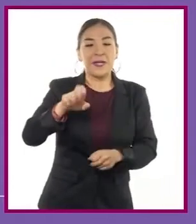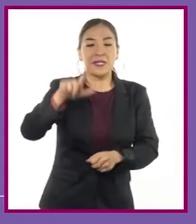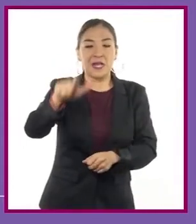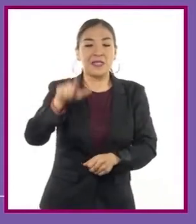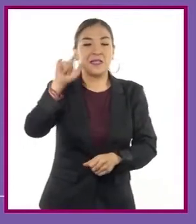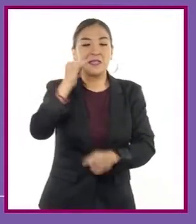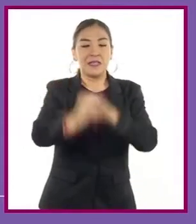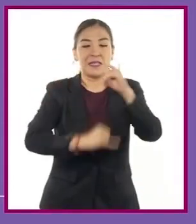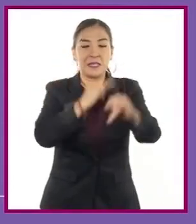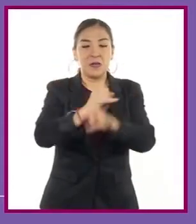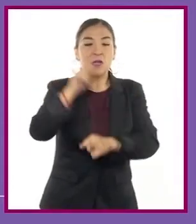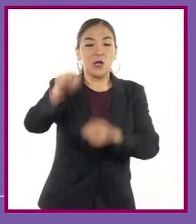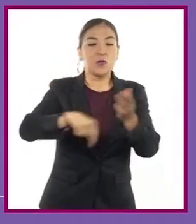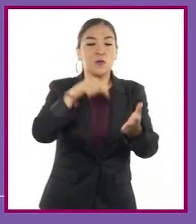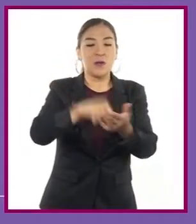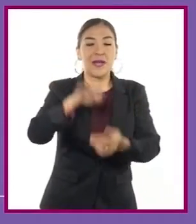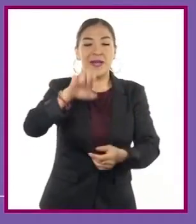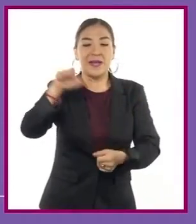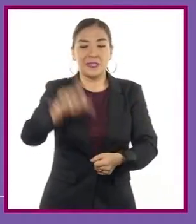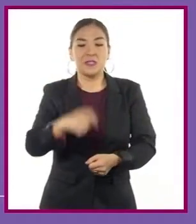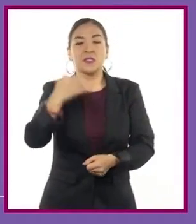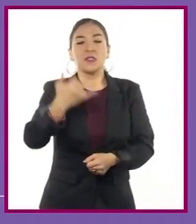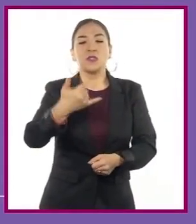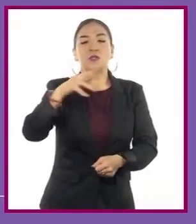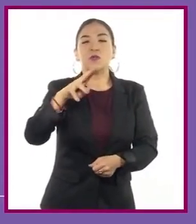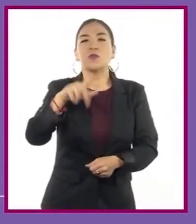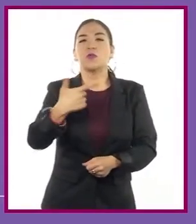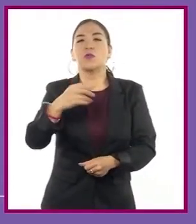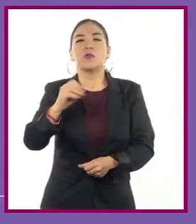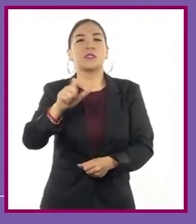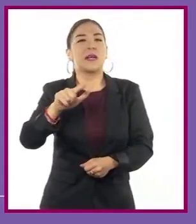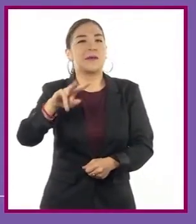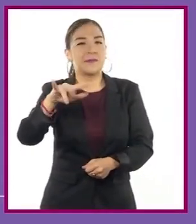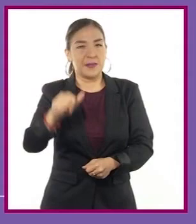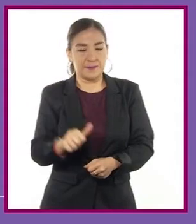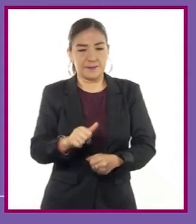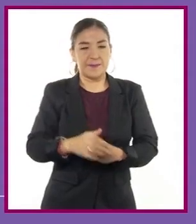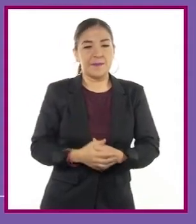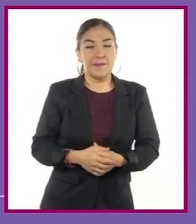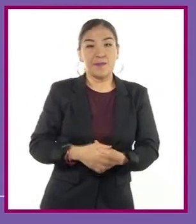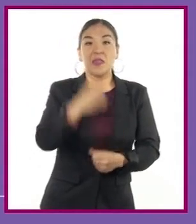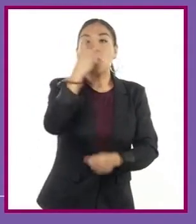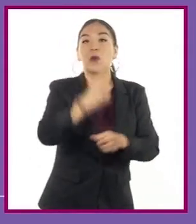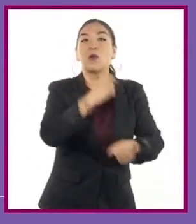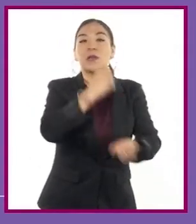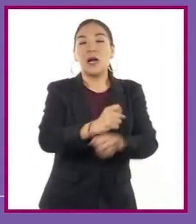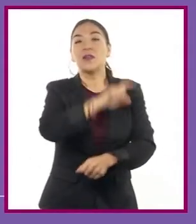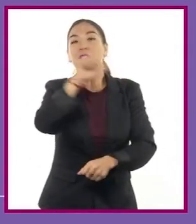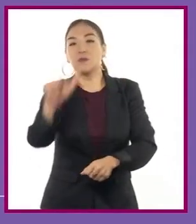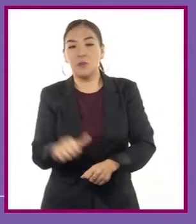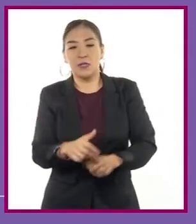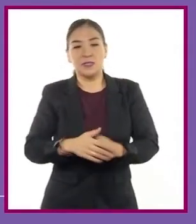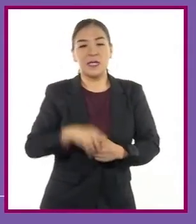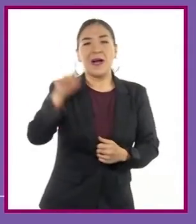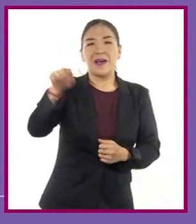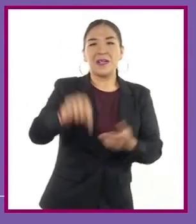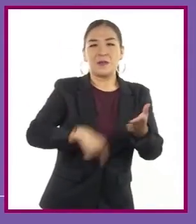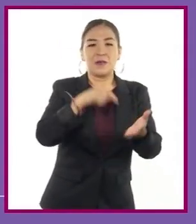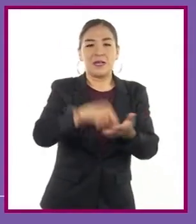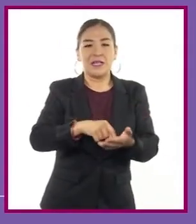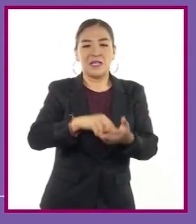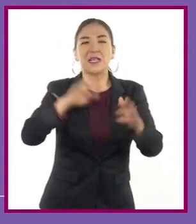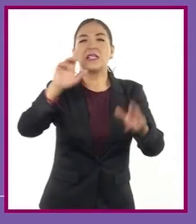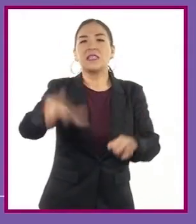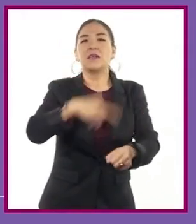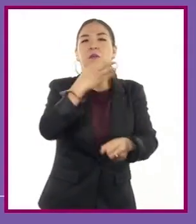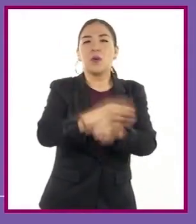Yugoslavia, en La Haya, Países Bajos. Un año después, en Arusha, República Unida